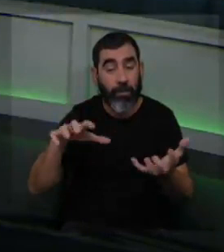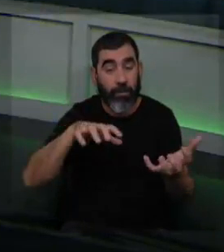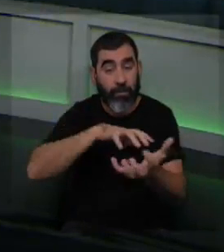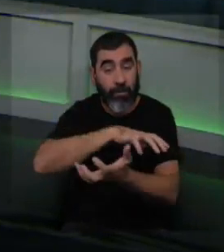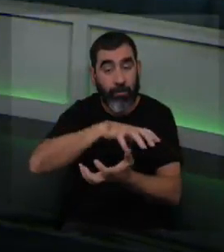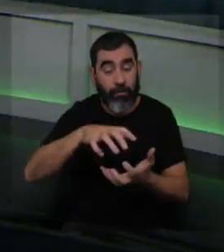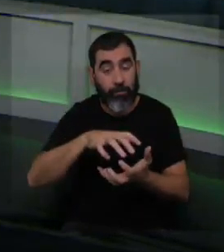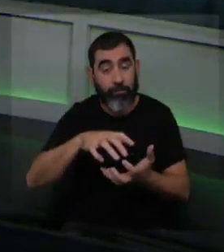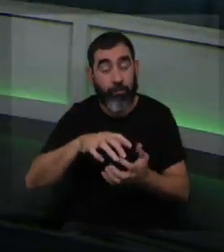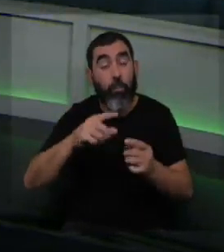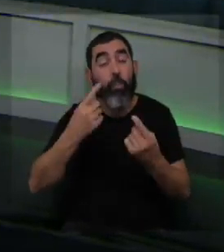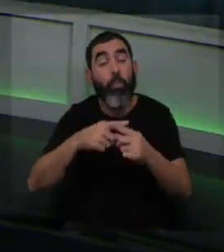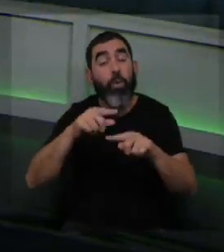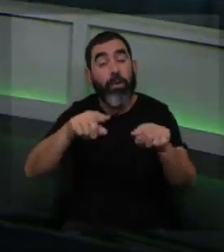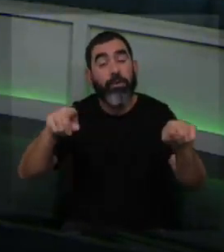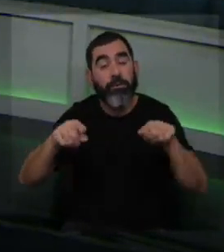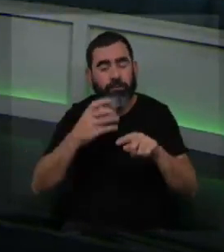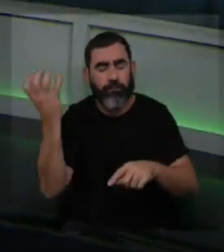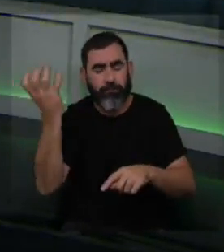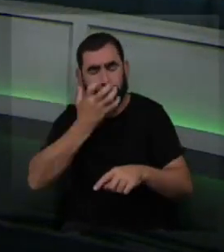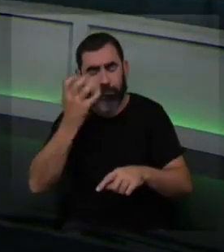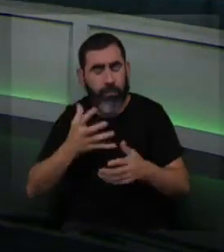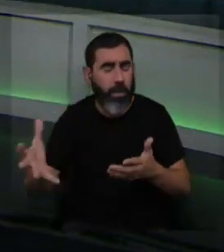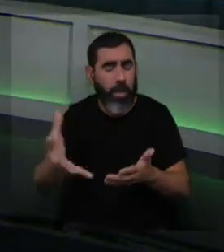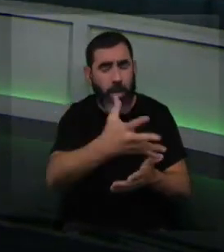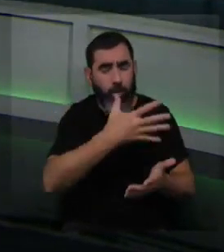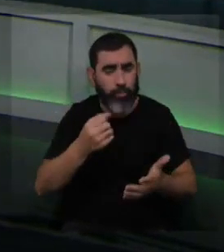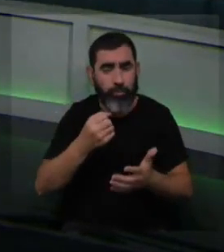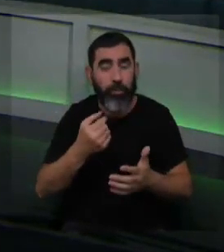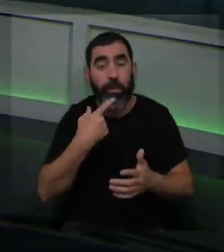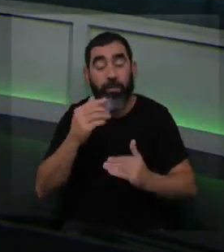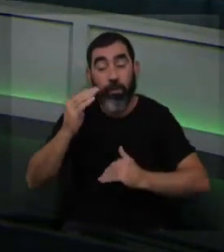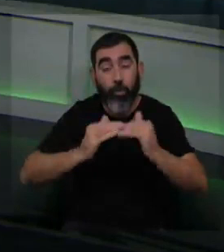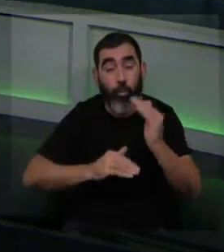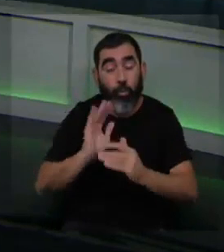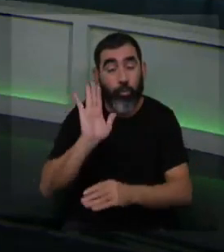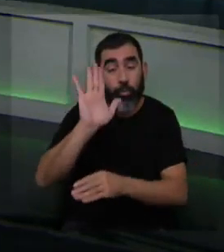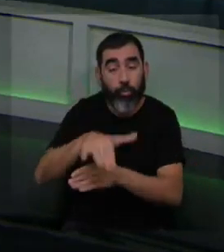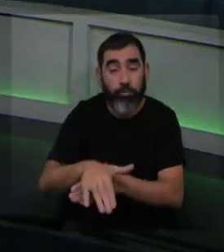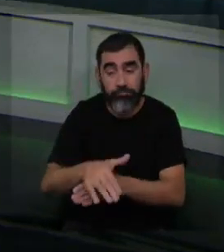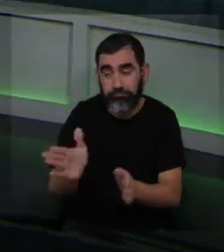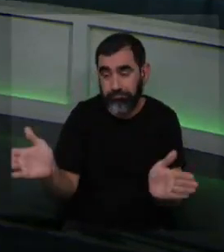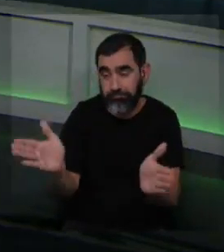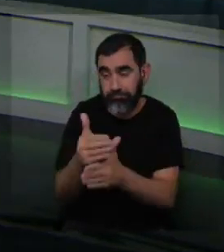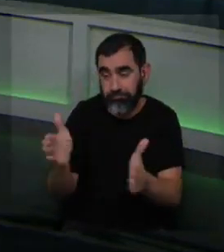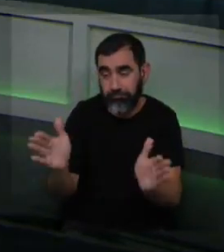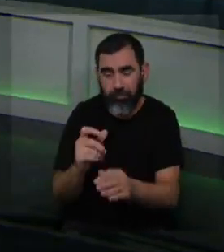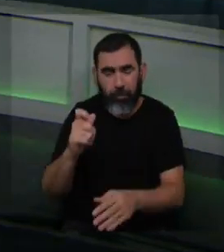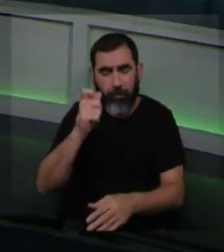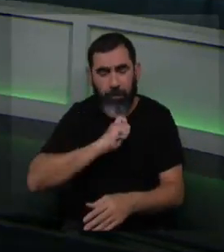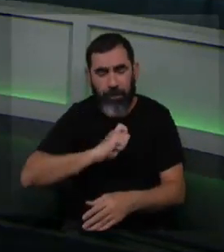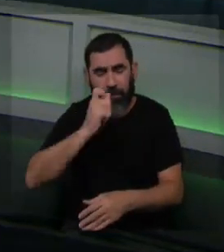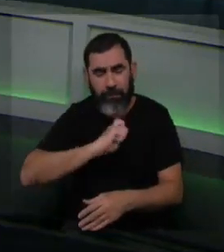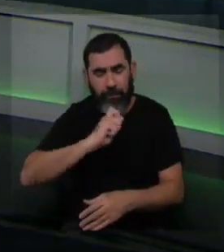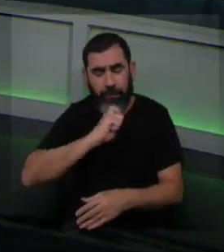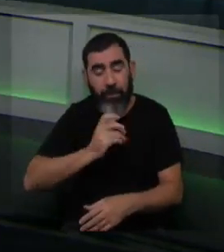conflicto por el salón gremial es escandalosa, desmedida. Señalaron que la construcción de la rampa de accesibilidad fue una mentira